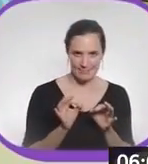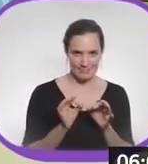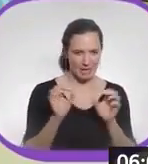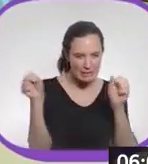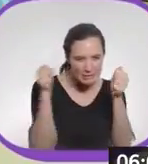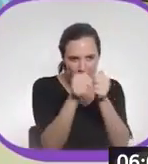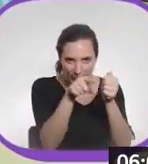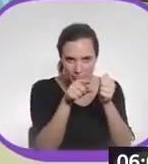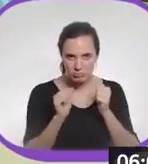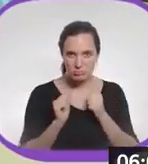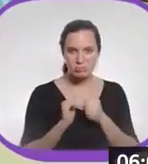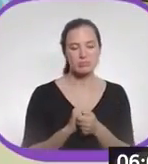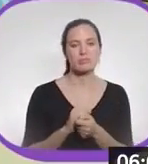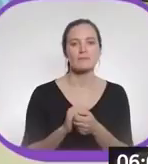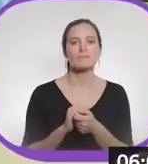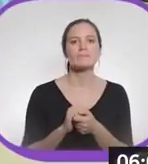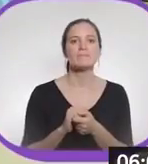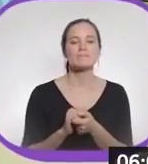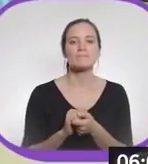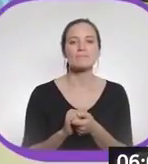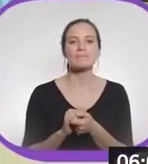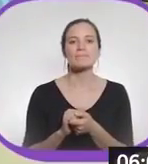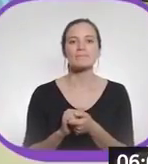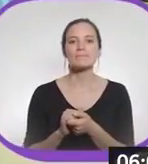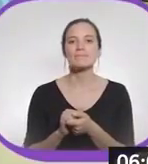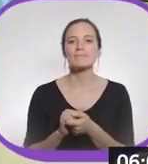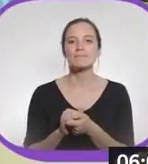parte! ¡Mételo al casillero! Casillero.